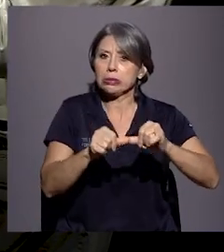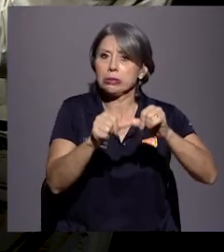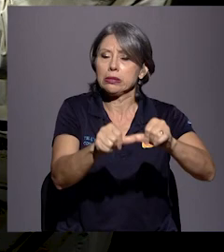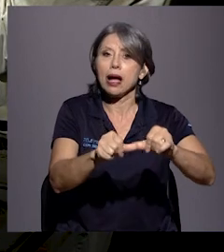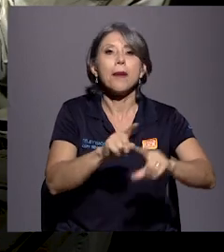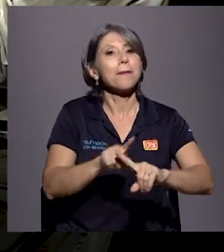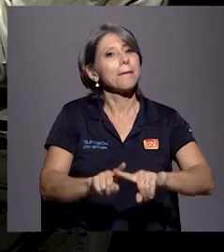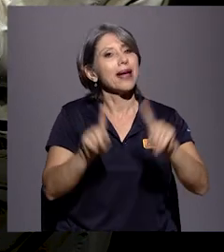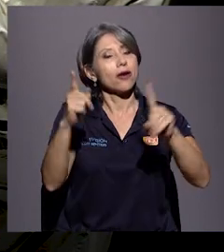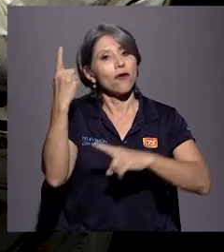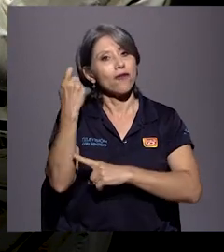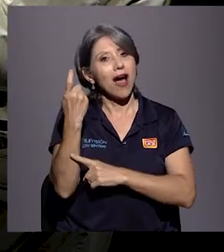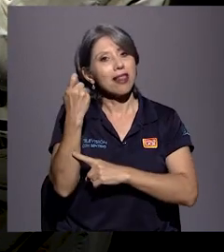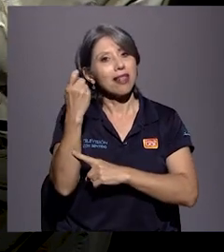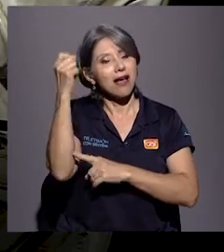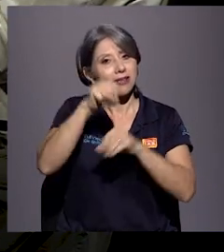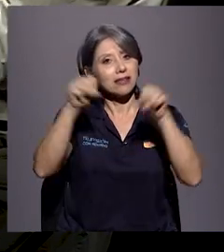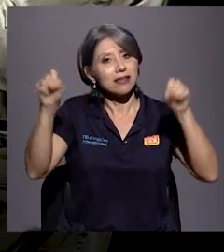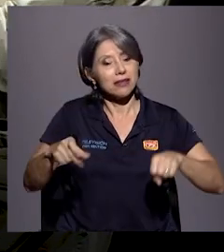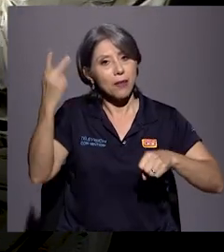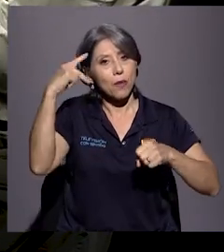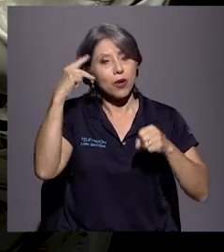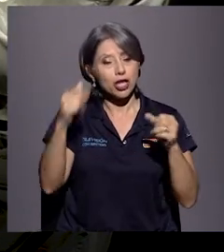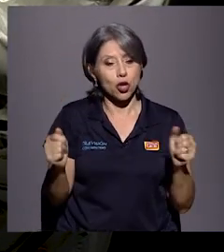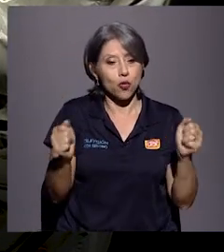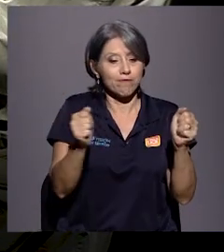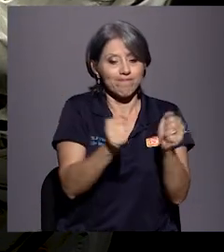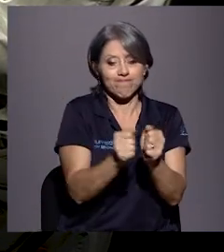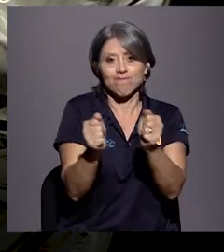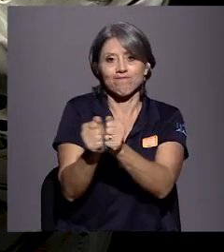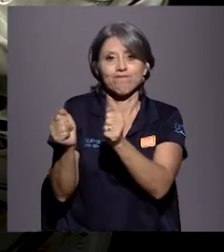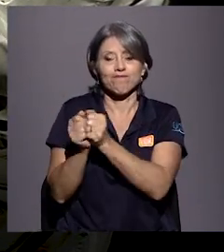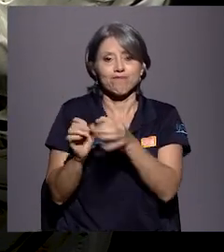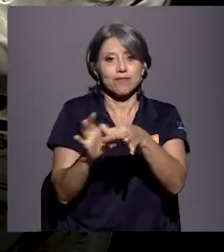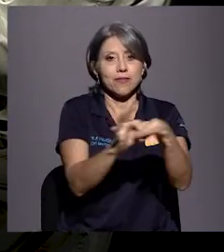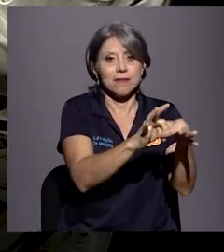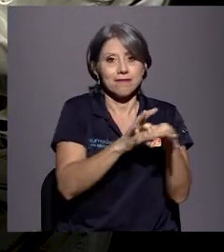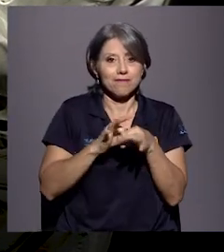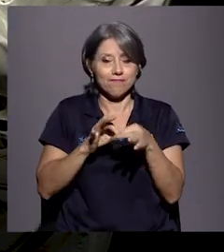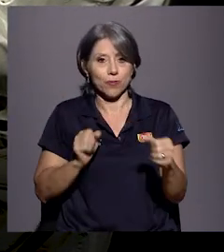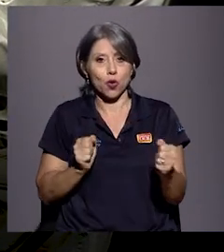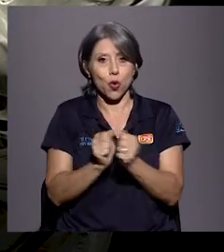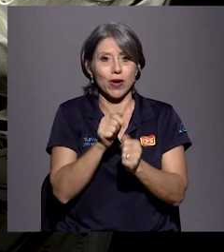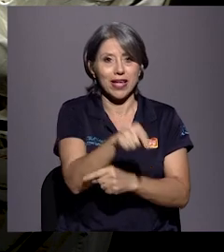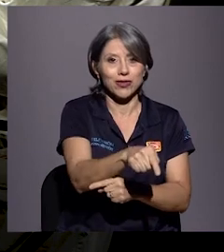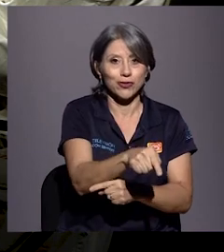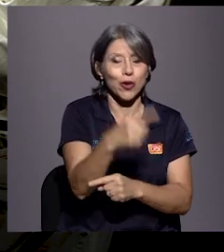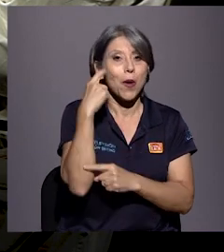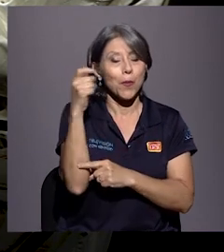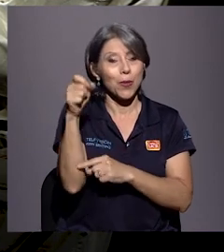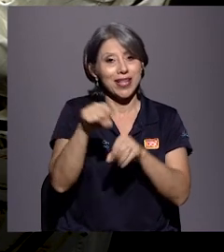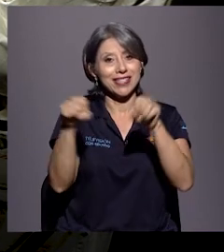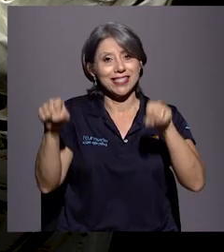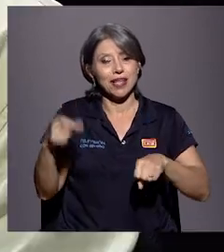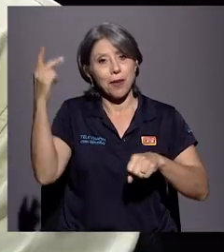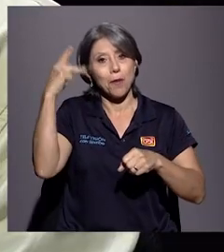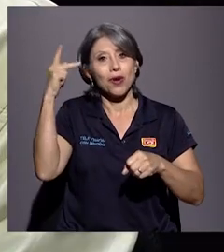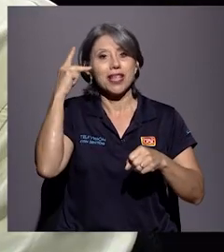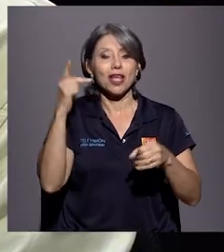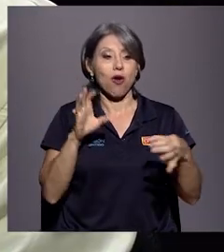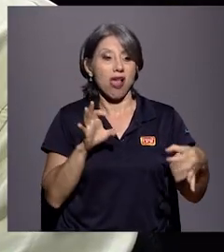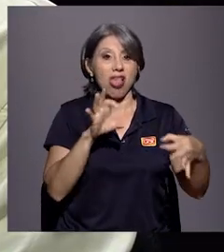porque el sistema político está completamente separado de las inquietudes de las poblaciones más humildes,